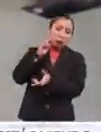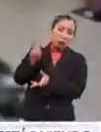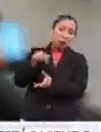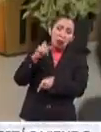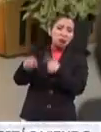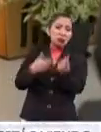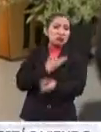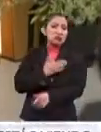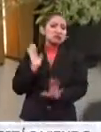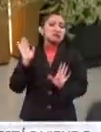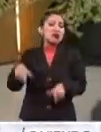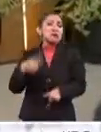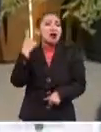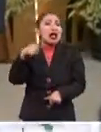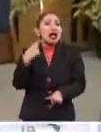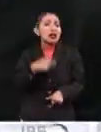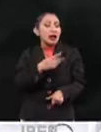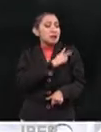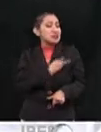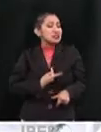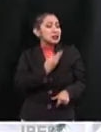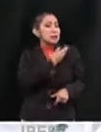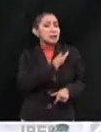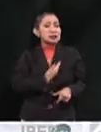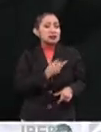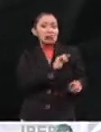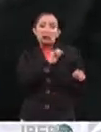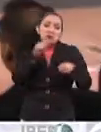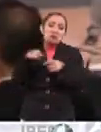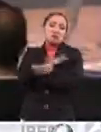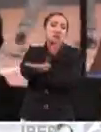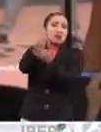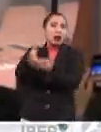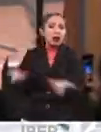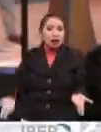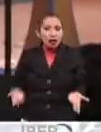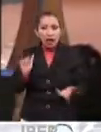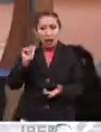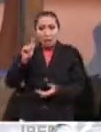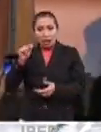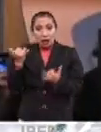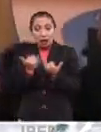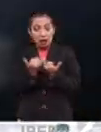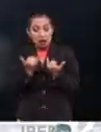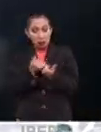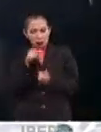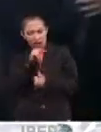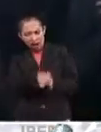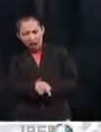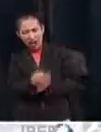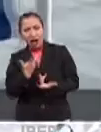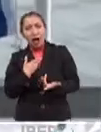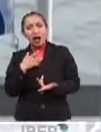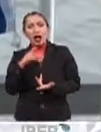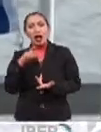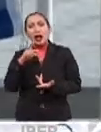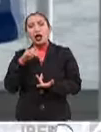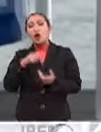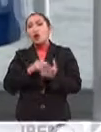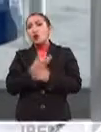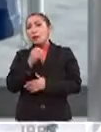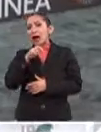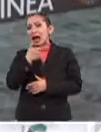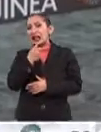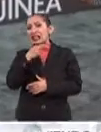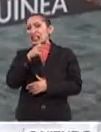O sea, no fue el presidente de los Estados Unidos, mandó al vicepresidente. Vemos esta situación en APEC, en Port Moresby, en Papúa Nueva Guinea, y lo único